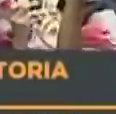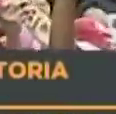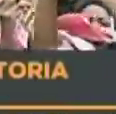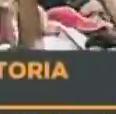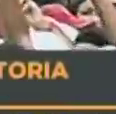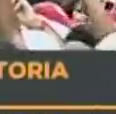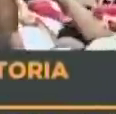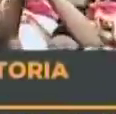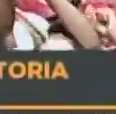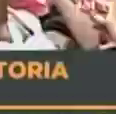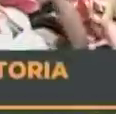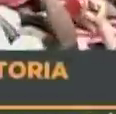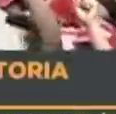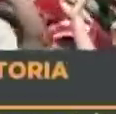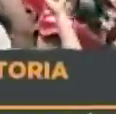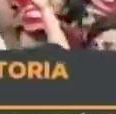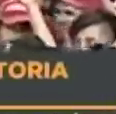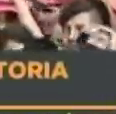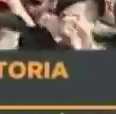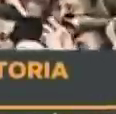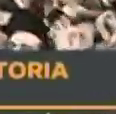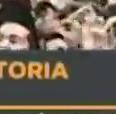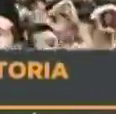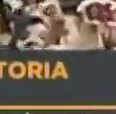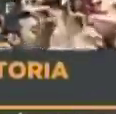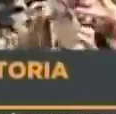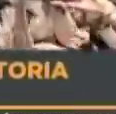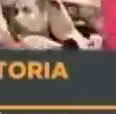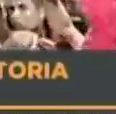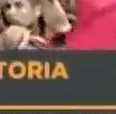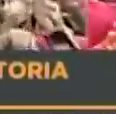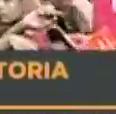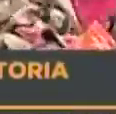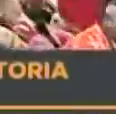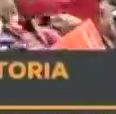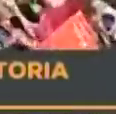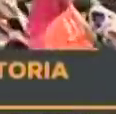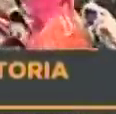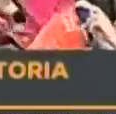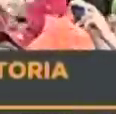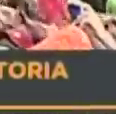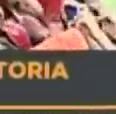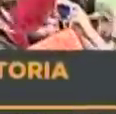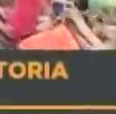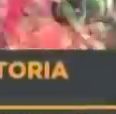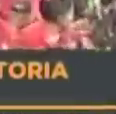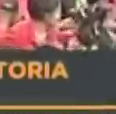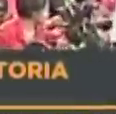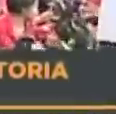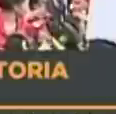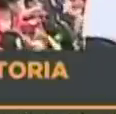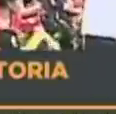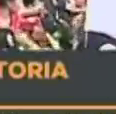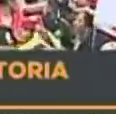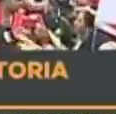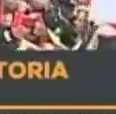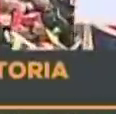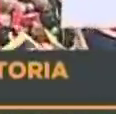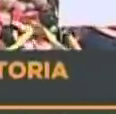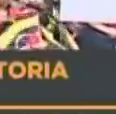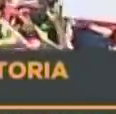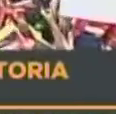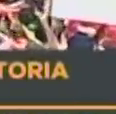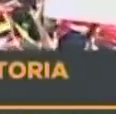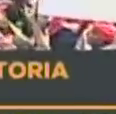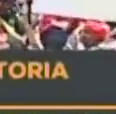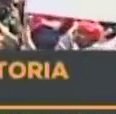de la patria 2025, fue elaborado por el mismo pueblo de Venezuela y los diferentes sectores del país, y con una amplia